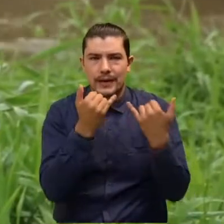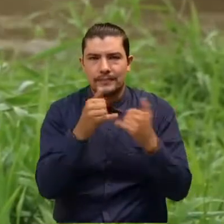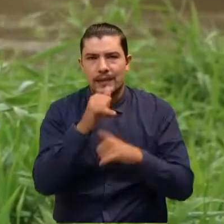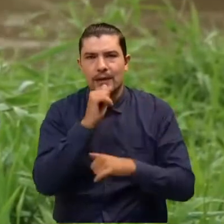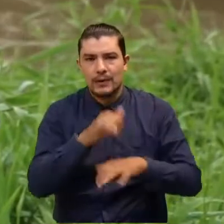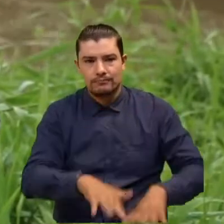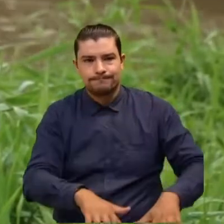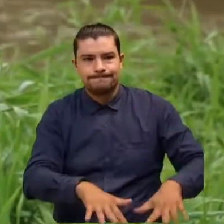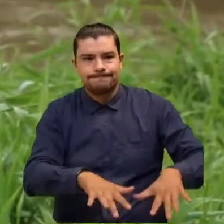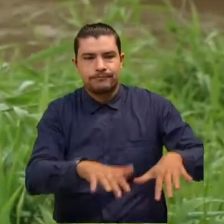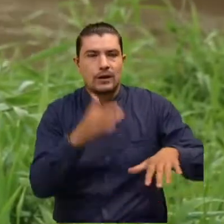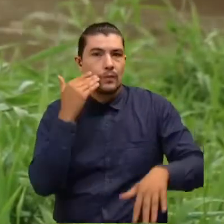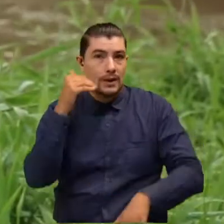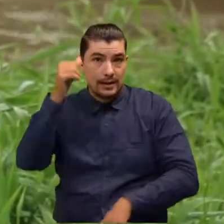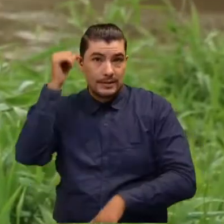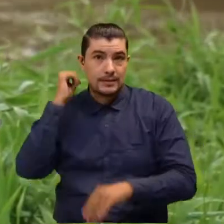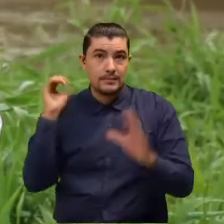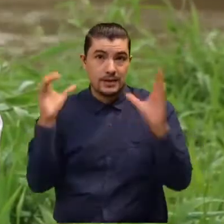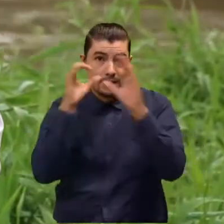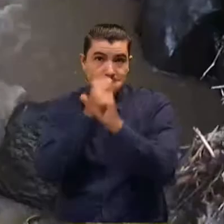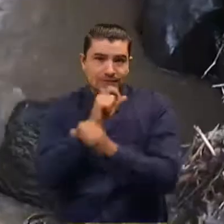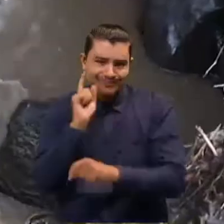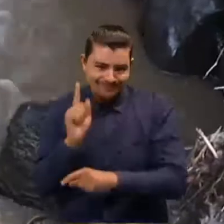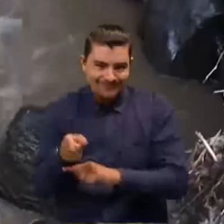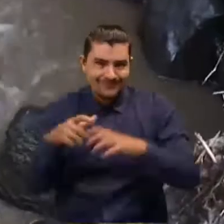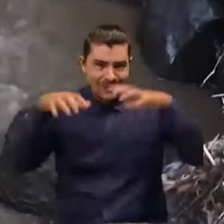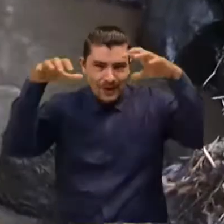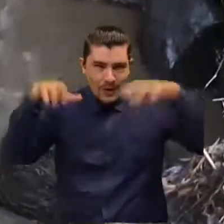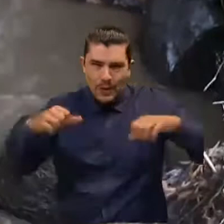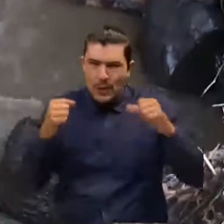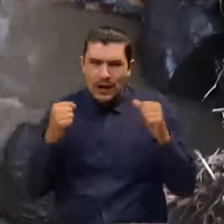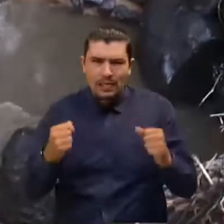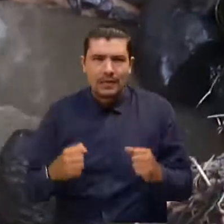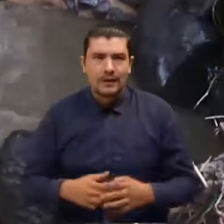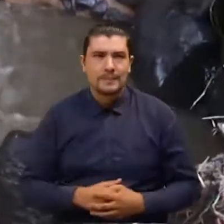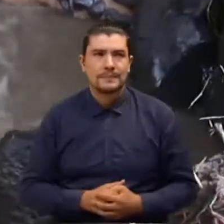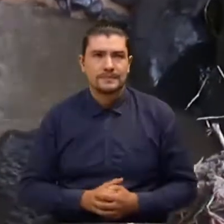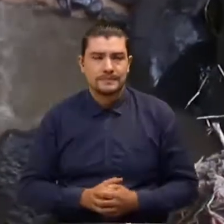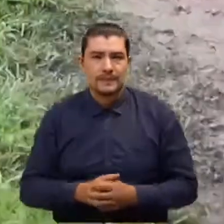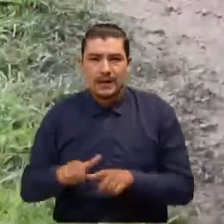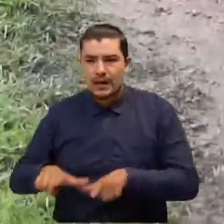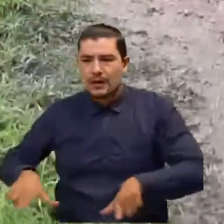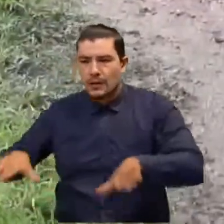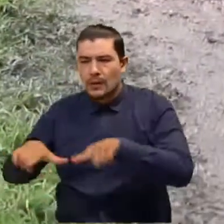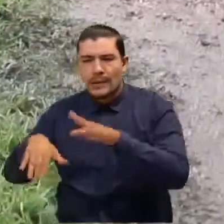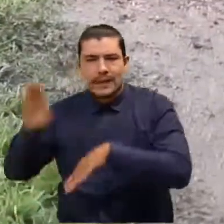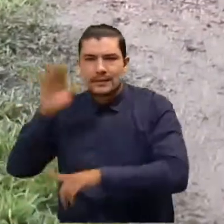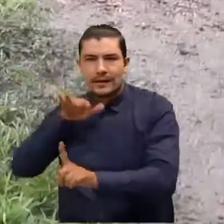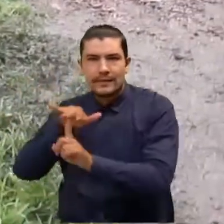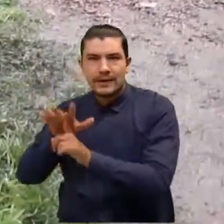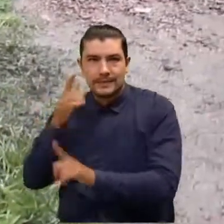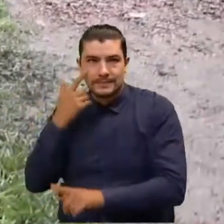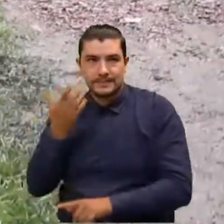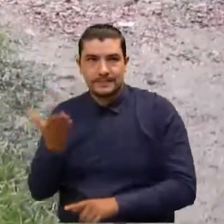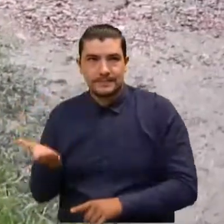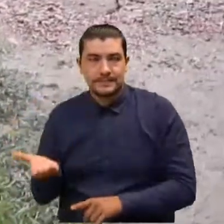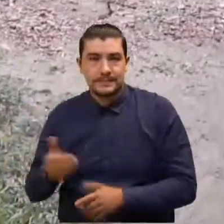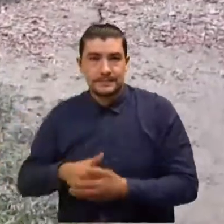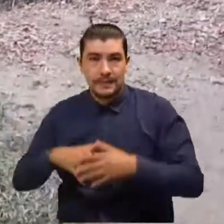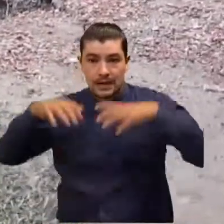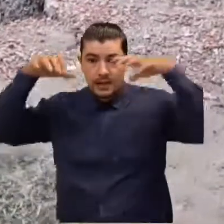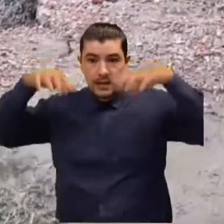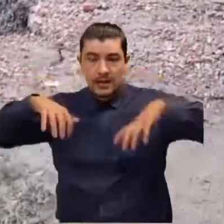inundadas la noche anterior debido a las fuertes lluvias el sector más afectado se localiza en las primeras viviendas donde las lluvias